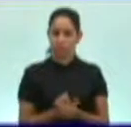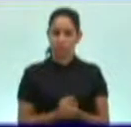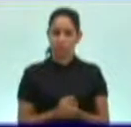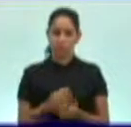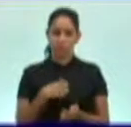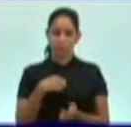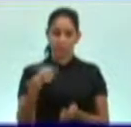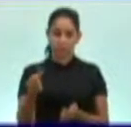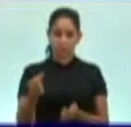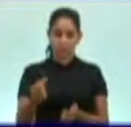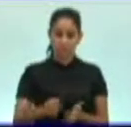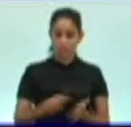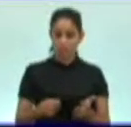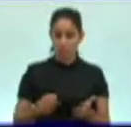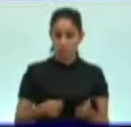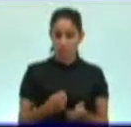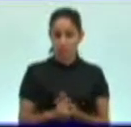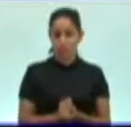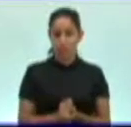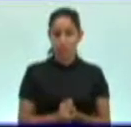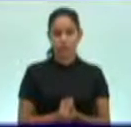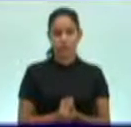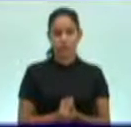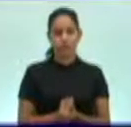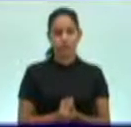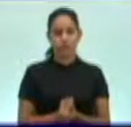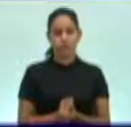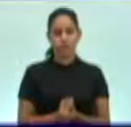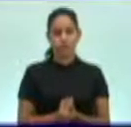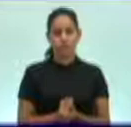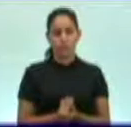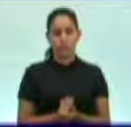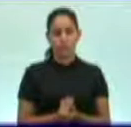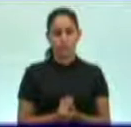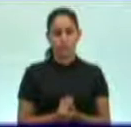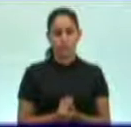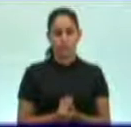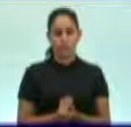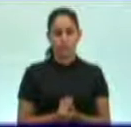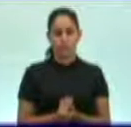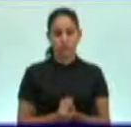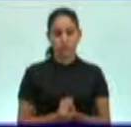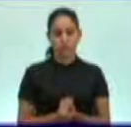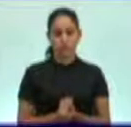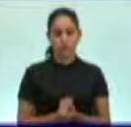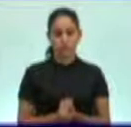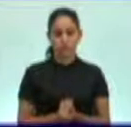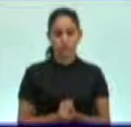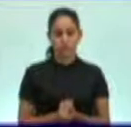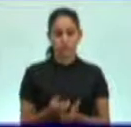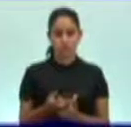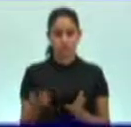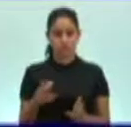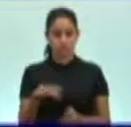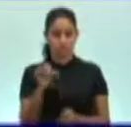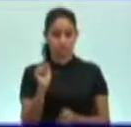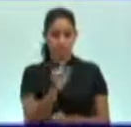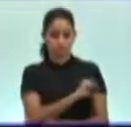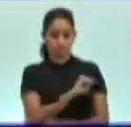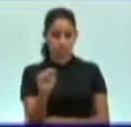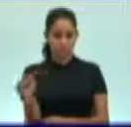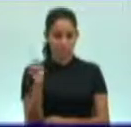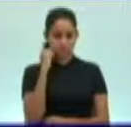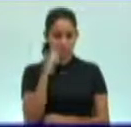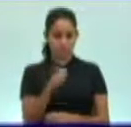al combate para obtener cada vez más victorias. De